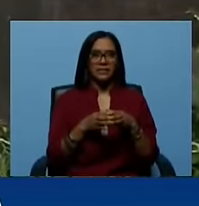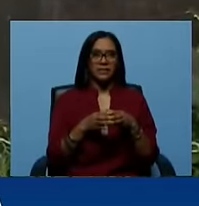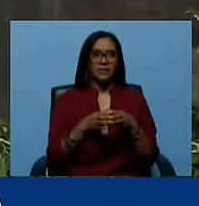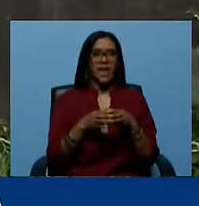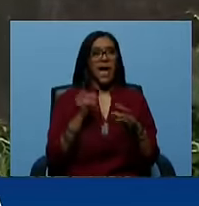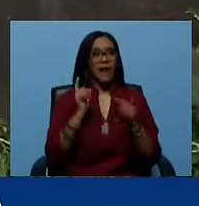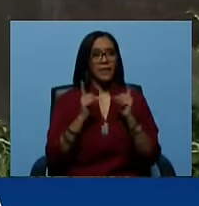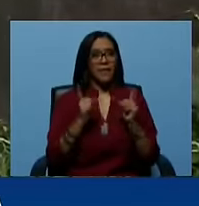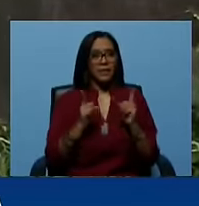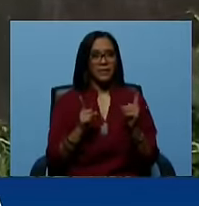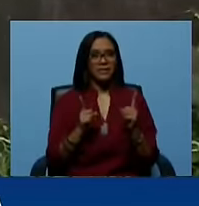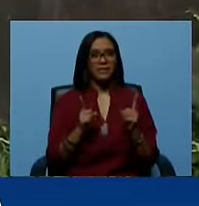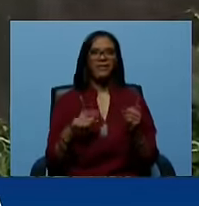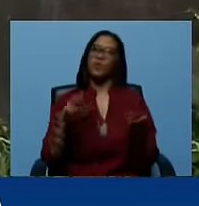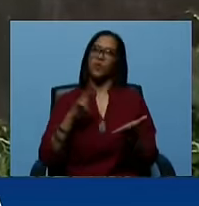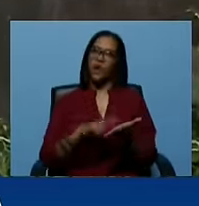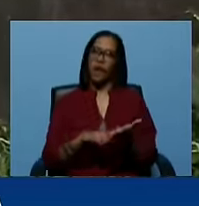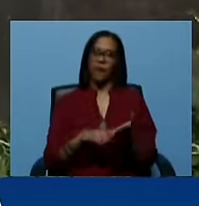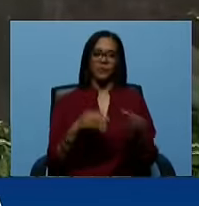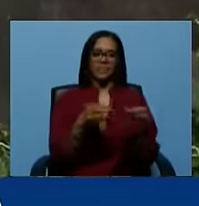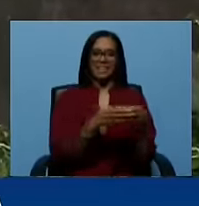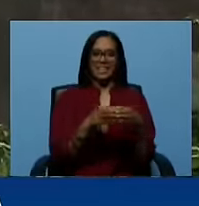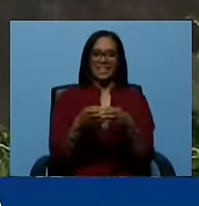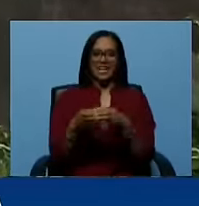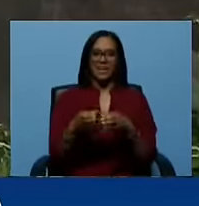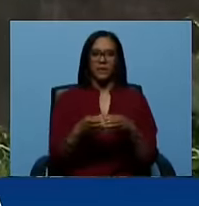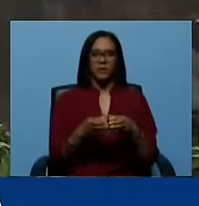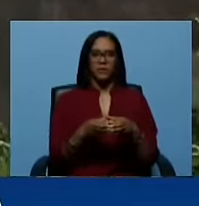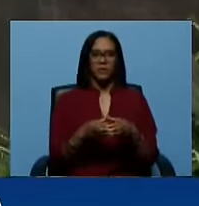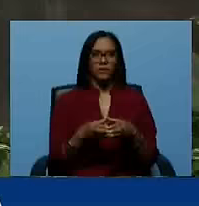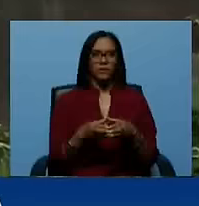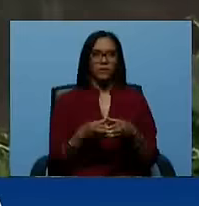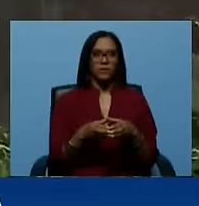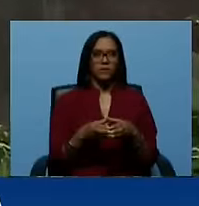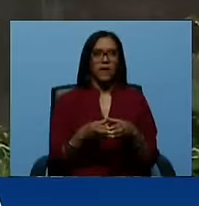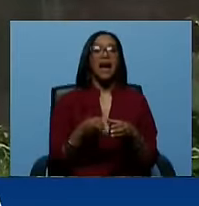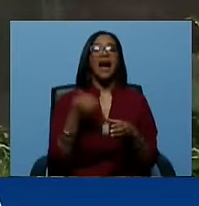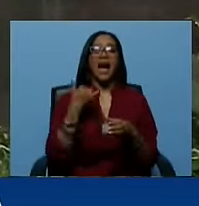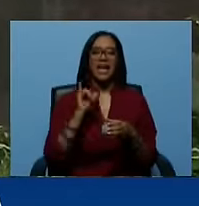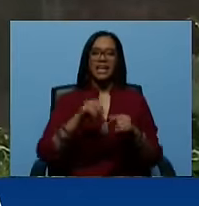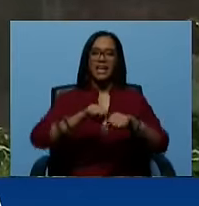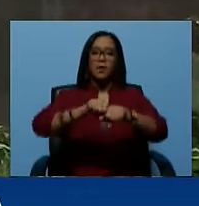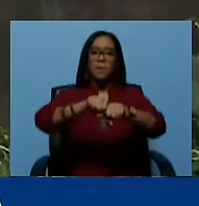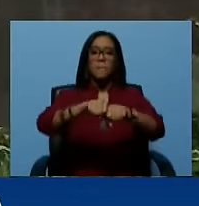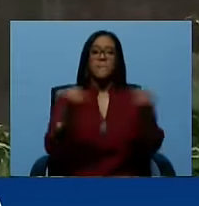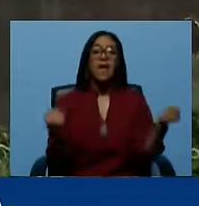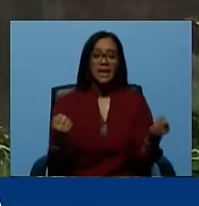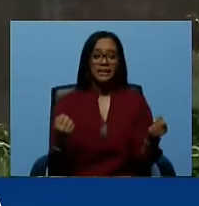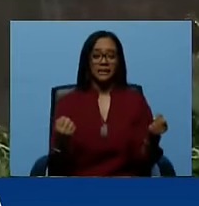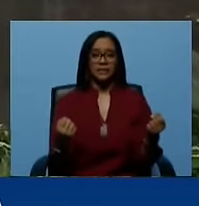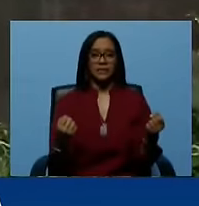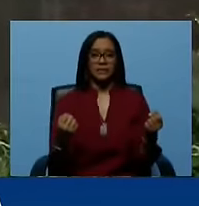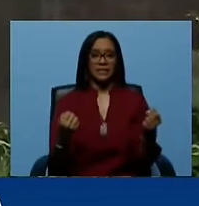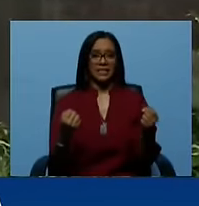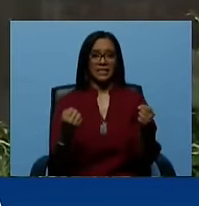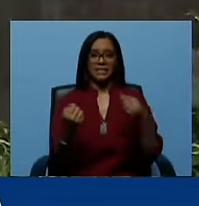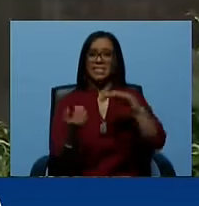A veces nos volvemos sectarios. Hay que romper de